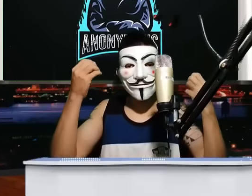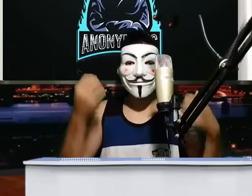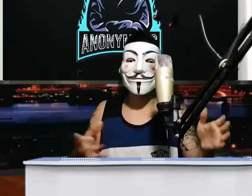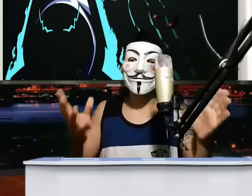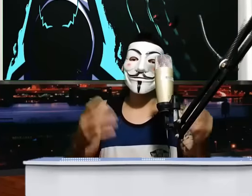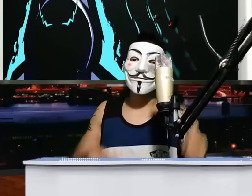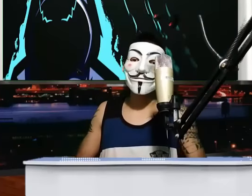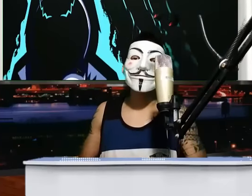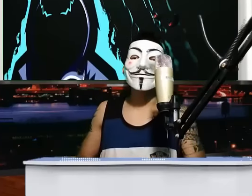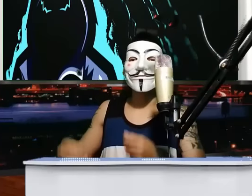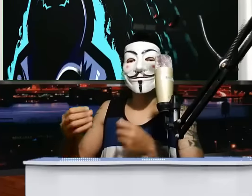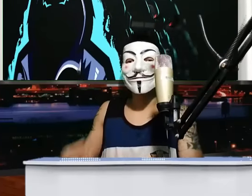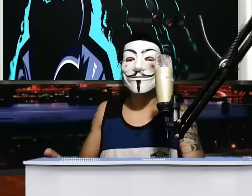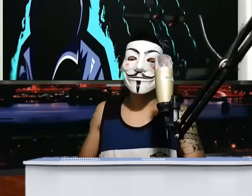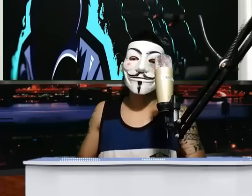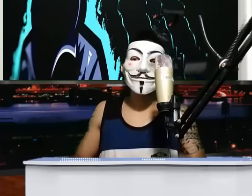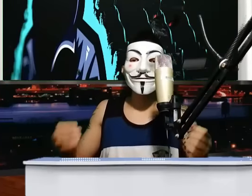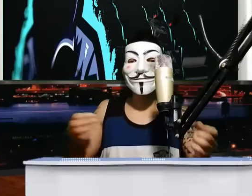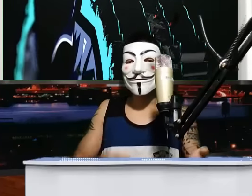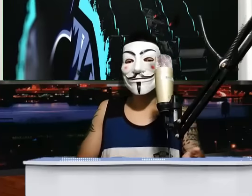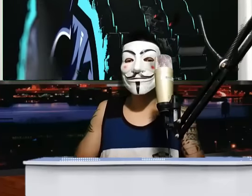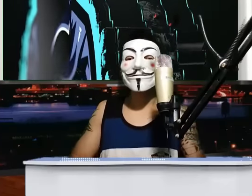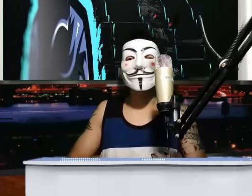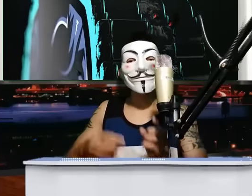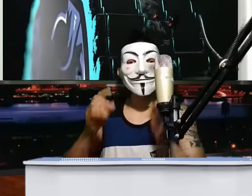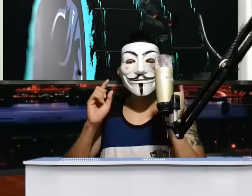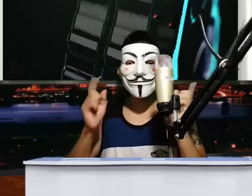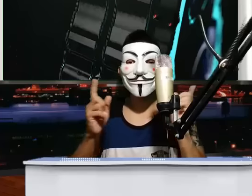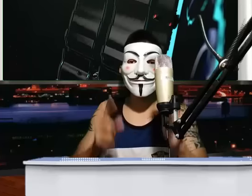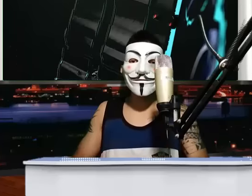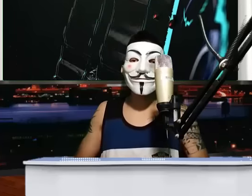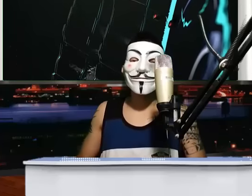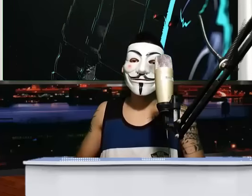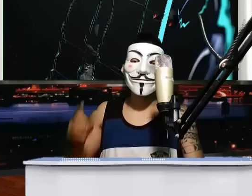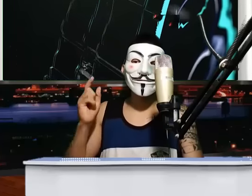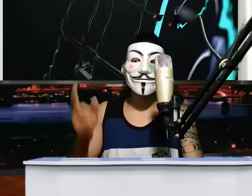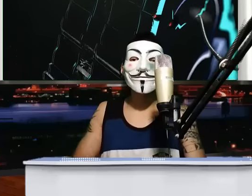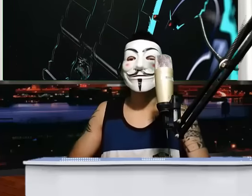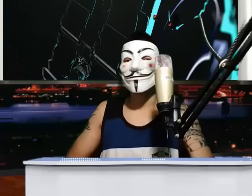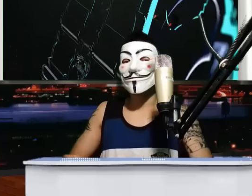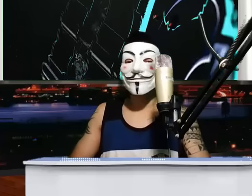hubiésemos esperado que la tormenta hubiese pasado para ver si nos hubiéramos puesto las